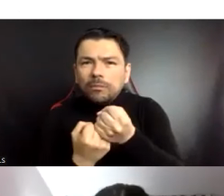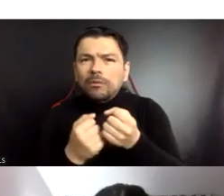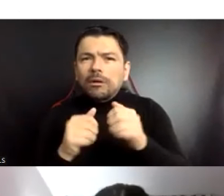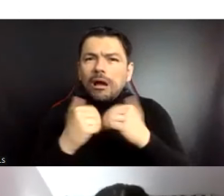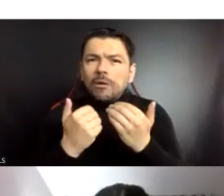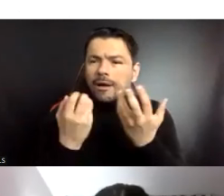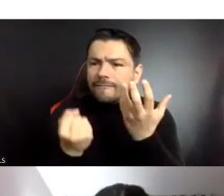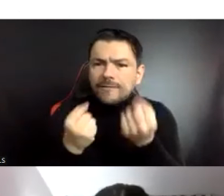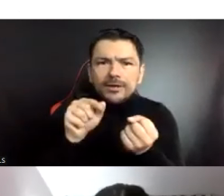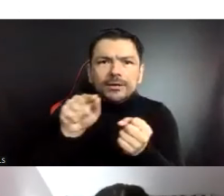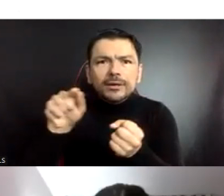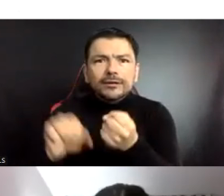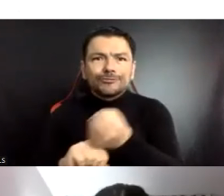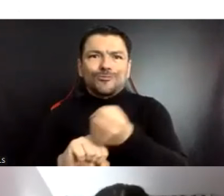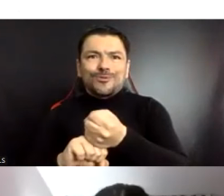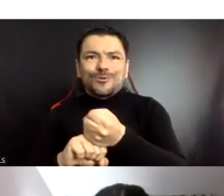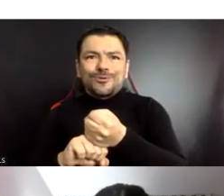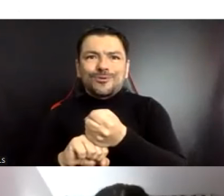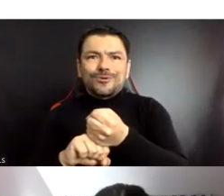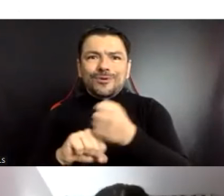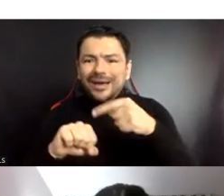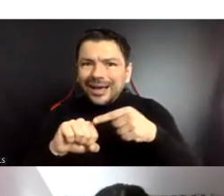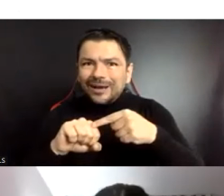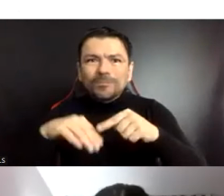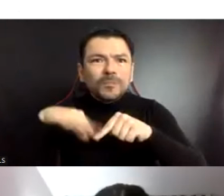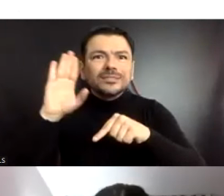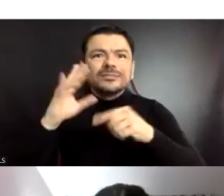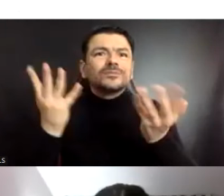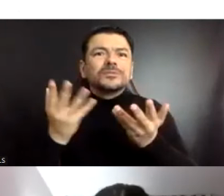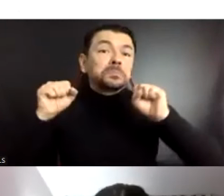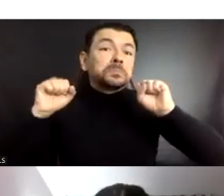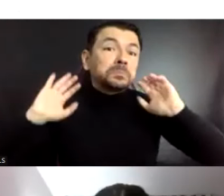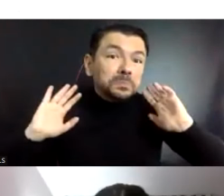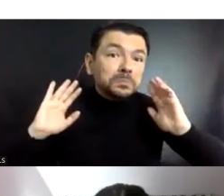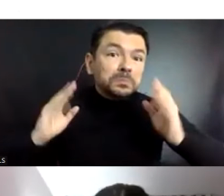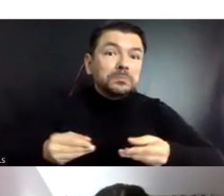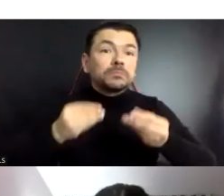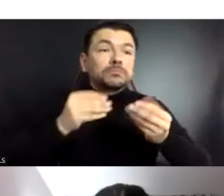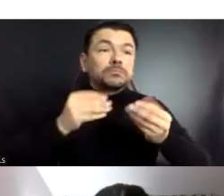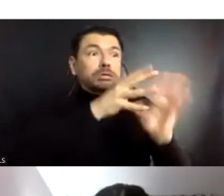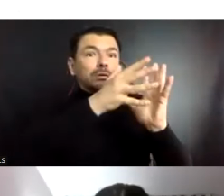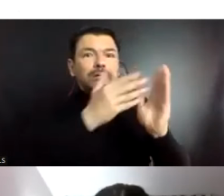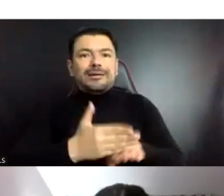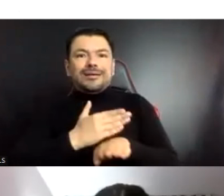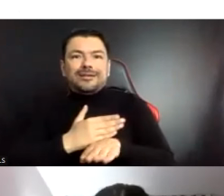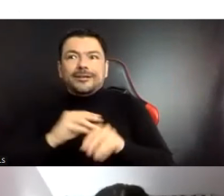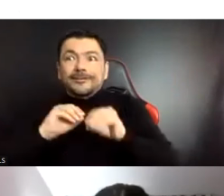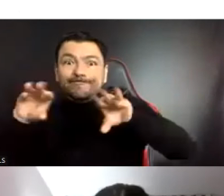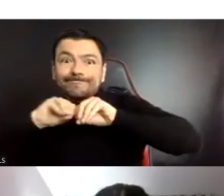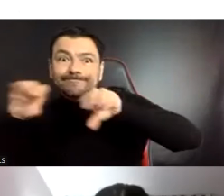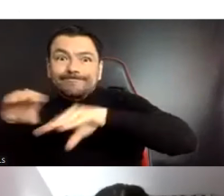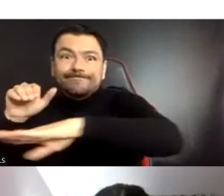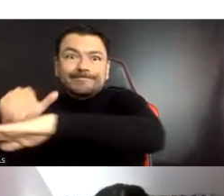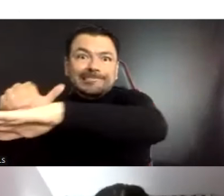comunicar escenarios potenciales. También sabemos que hay brechas que superar.